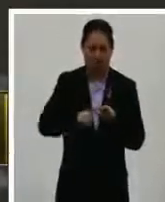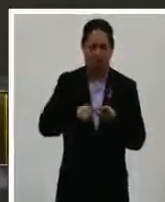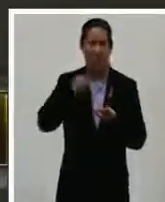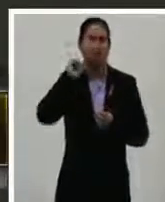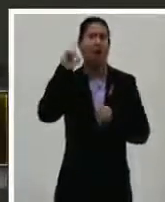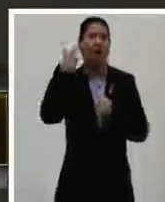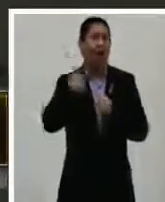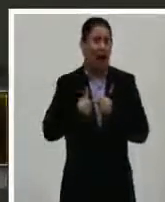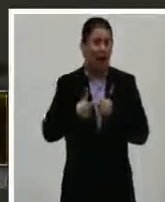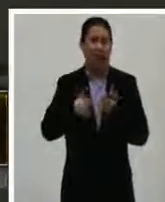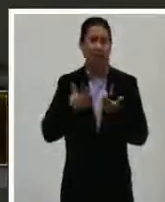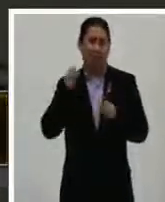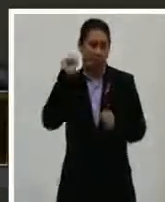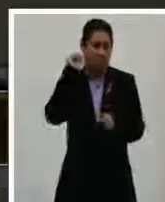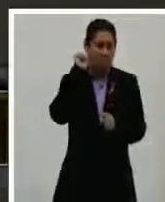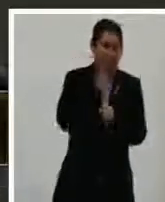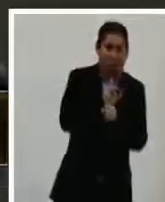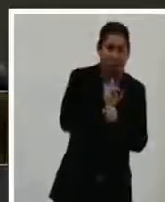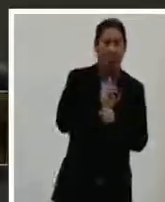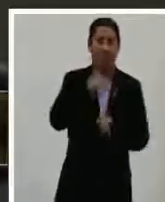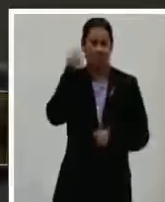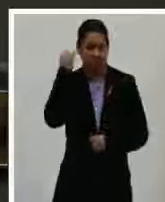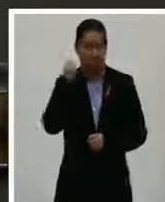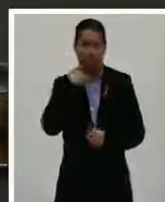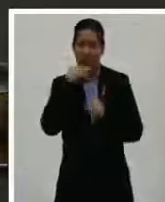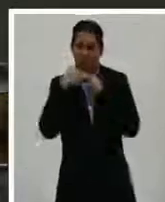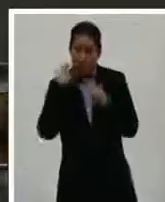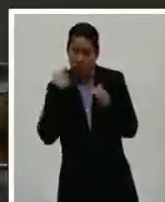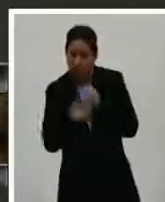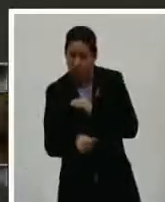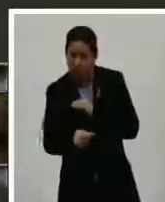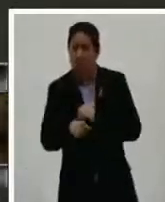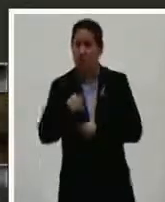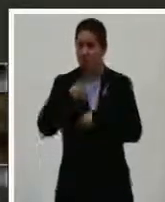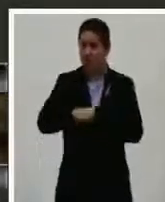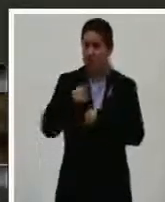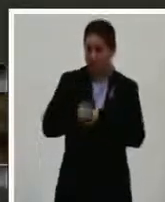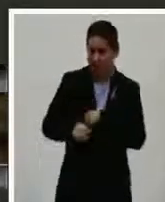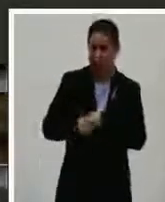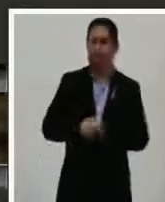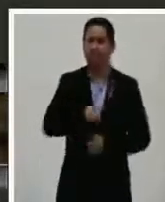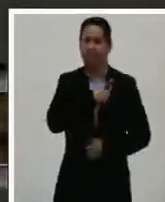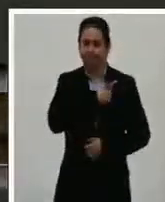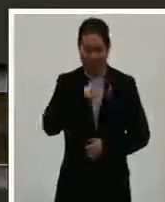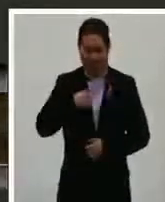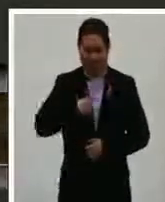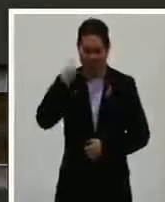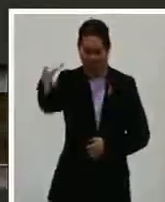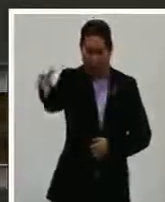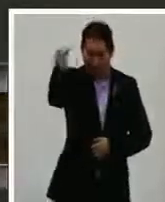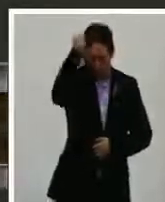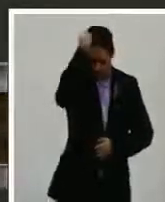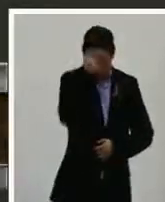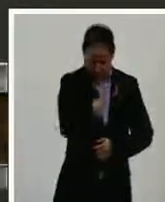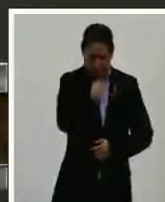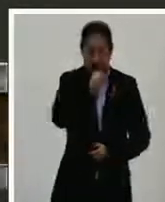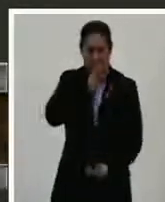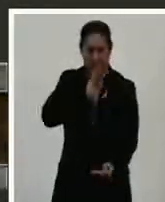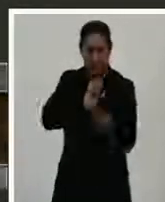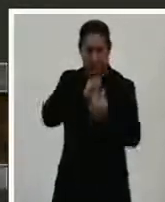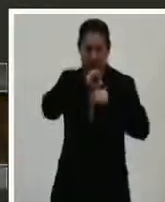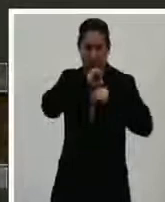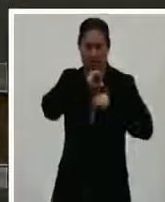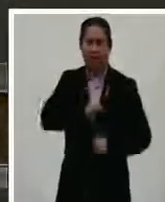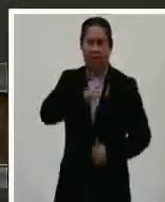de corrupción y cualquier otra conducta que la ley cataloga como delito deberá ser puesto a disposición de los